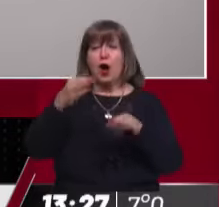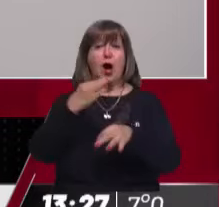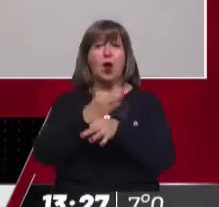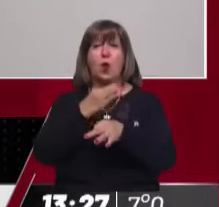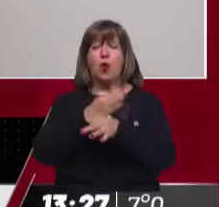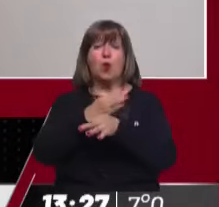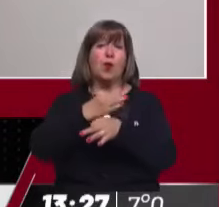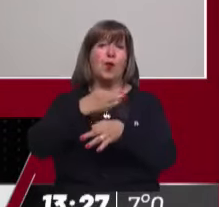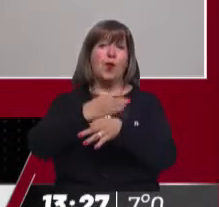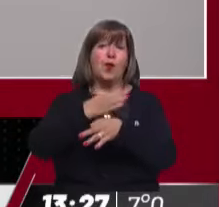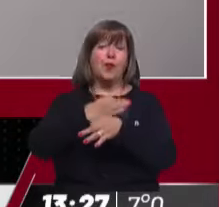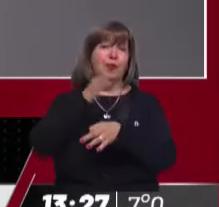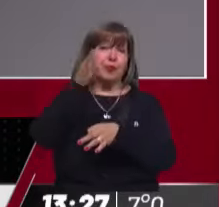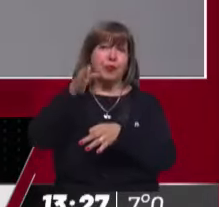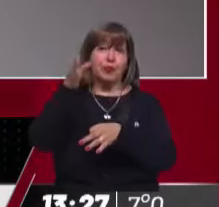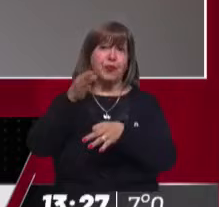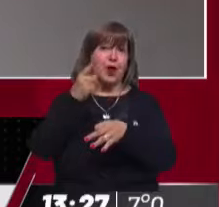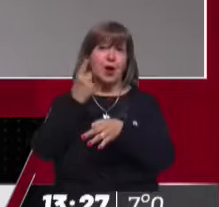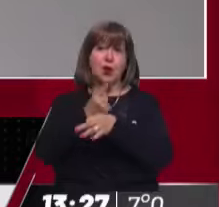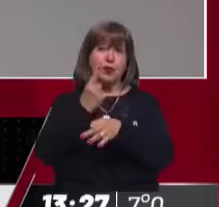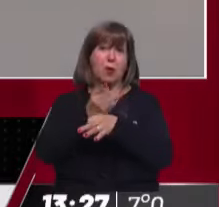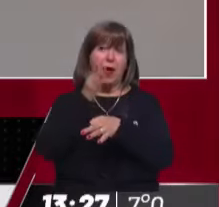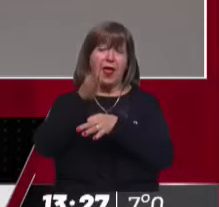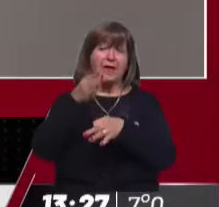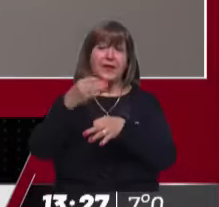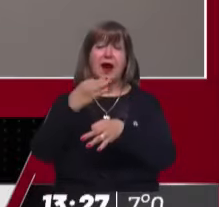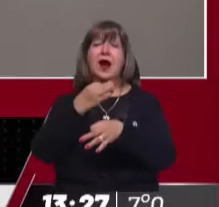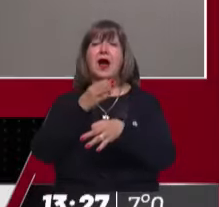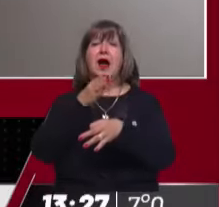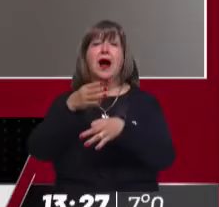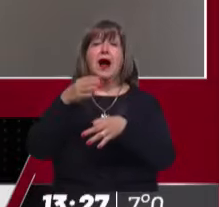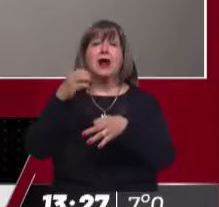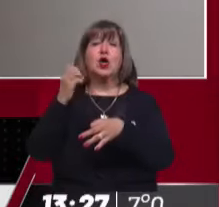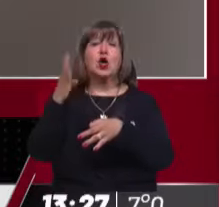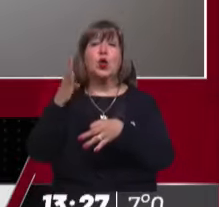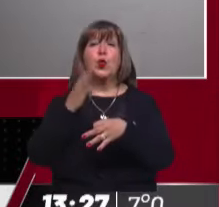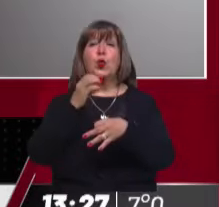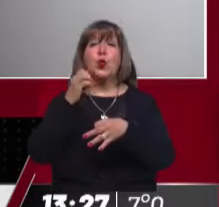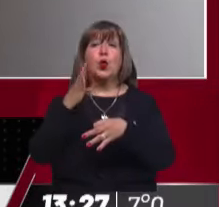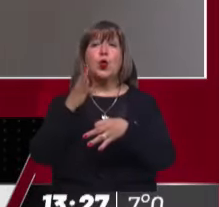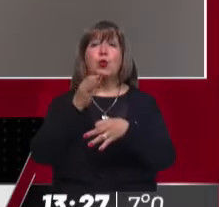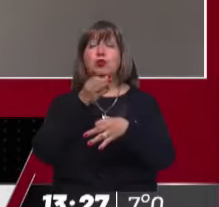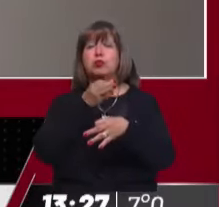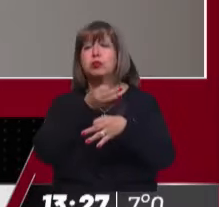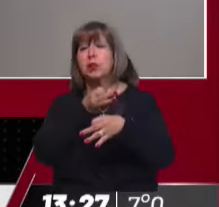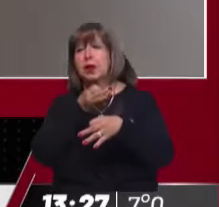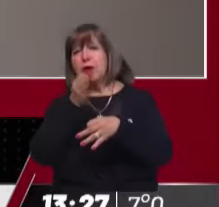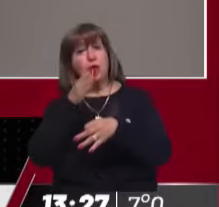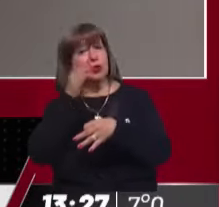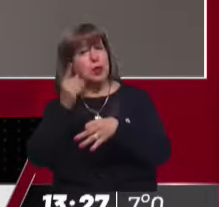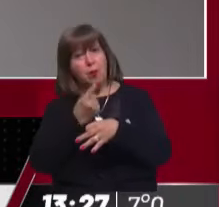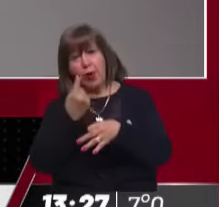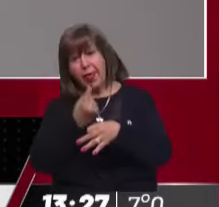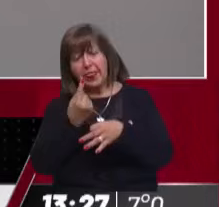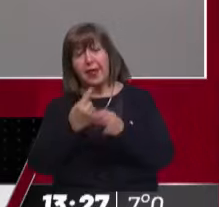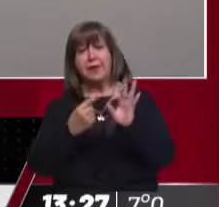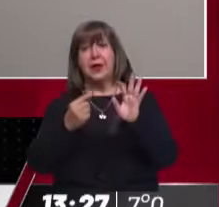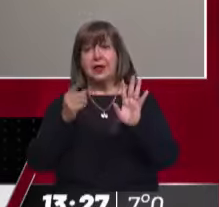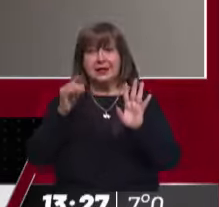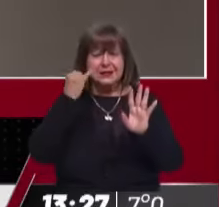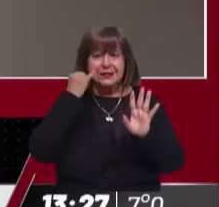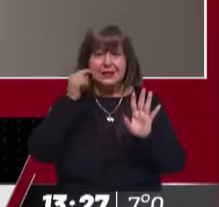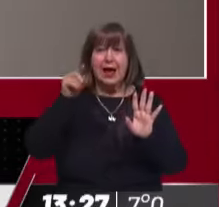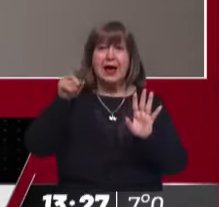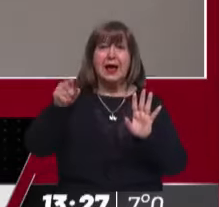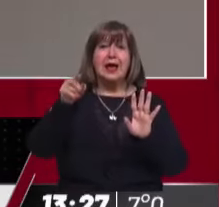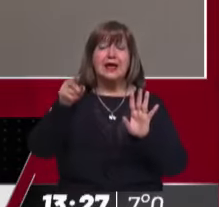espectáculo deportivo, sino que además le queda el antecedente de la condena, de modo tal que cualquier otro delito que cometan con posterioridad ya